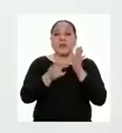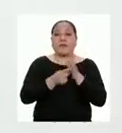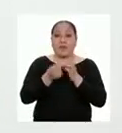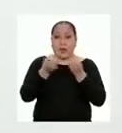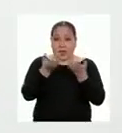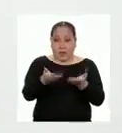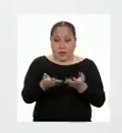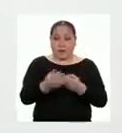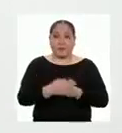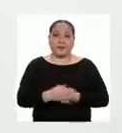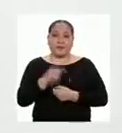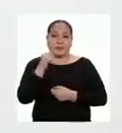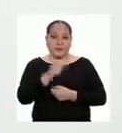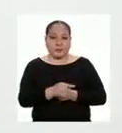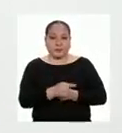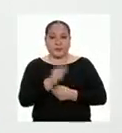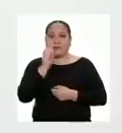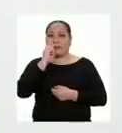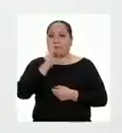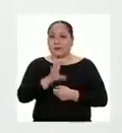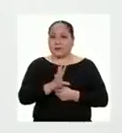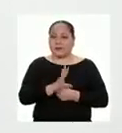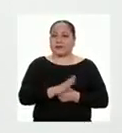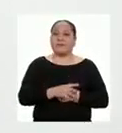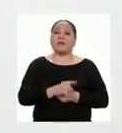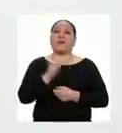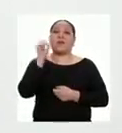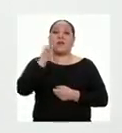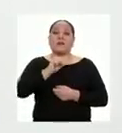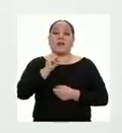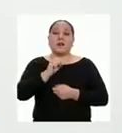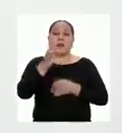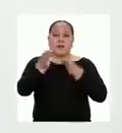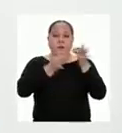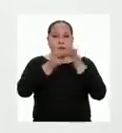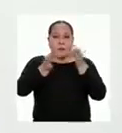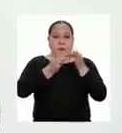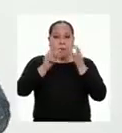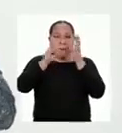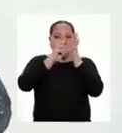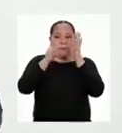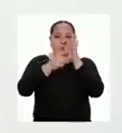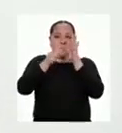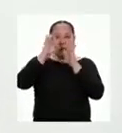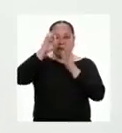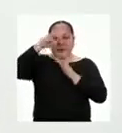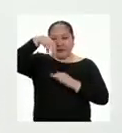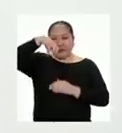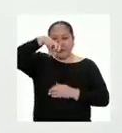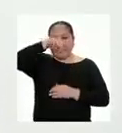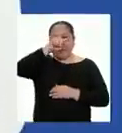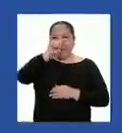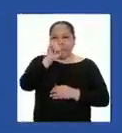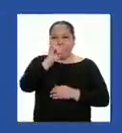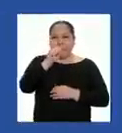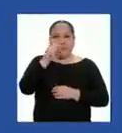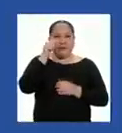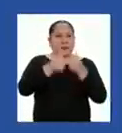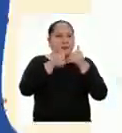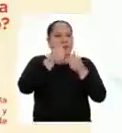Eso claramente hace referencia a la definición de la empatía. Ahora, ¿cuál sería la idea